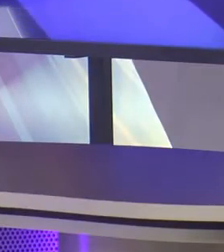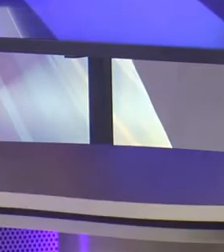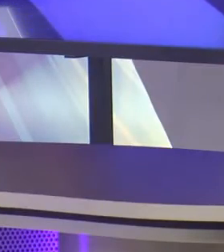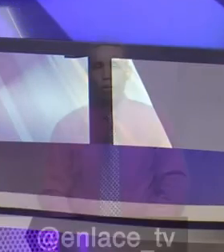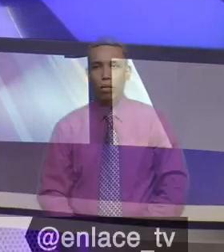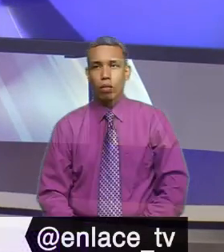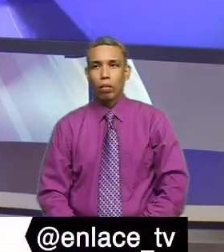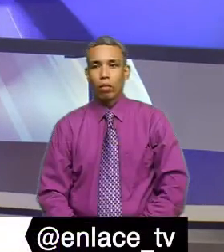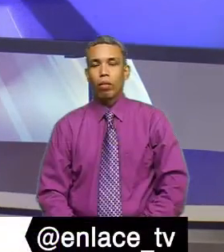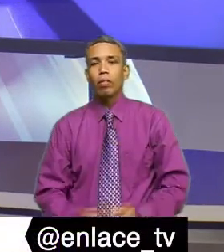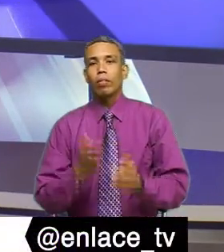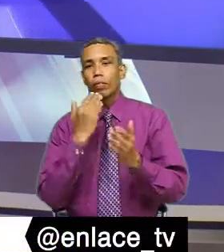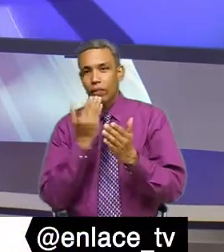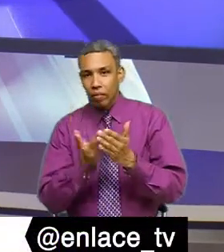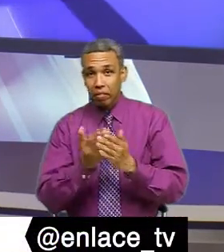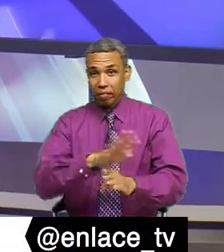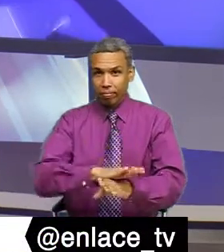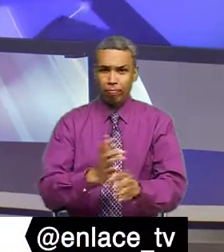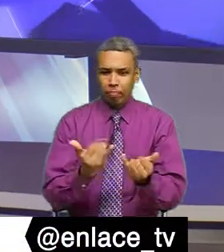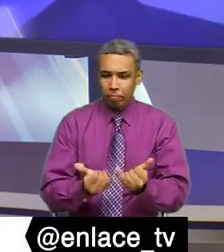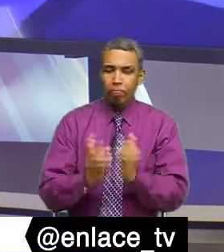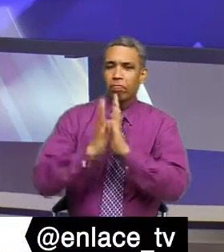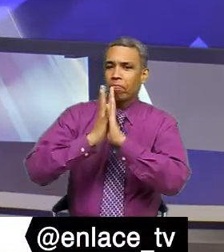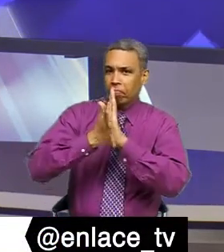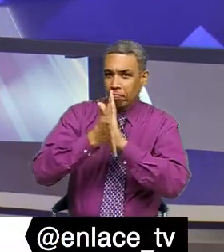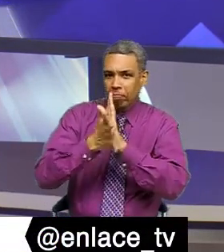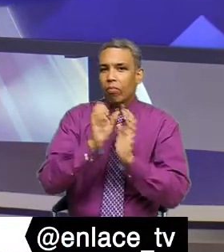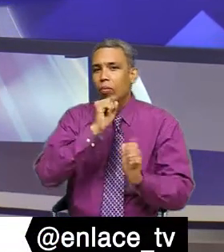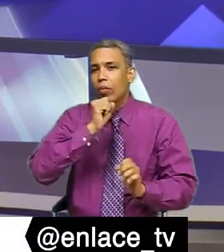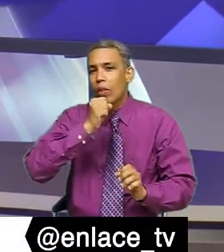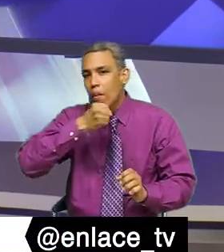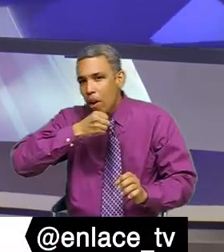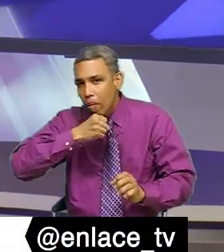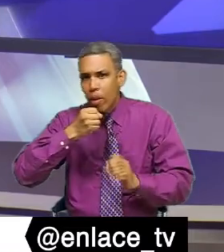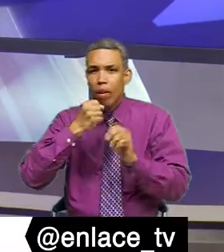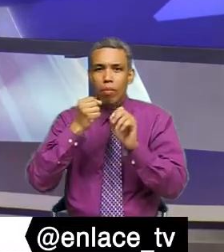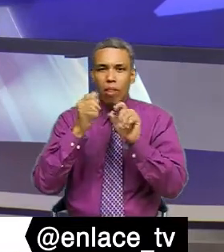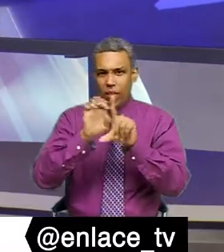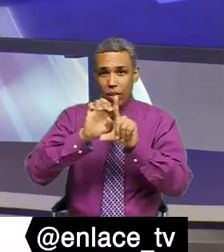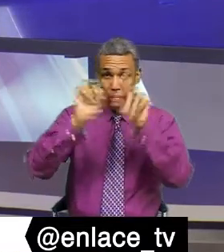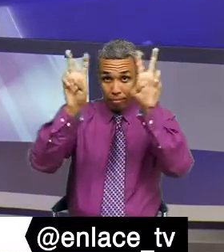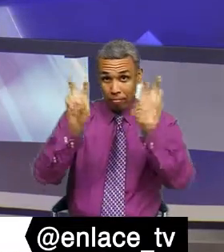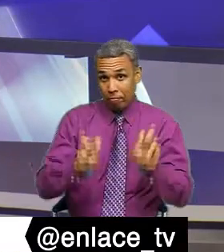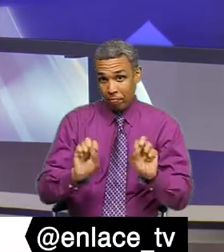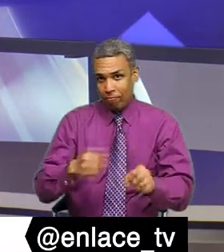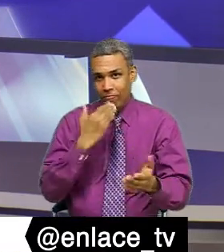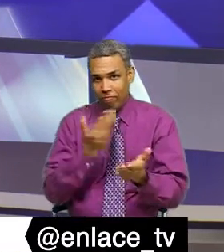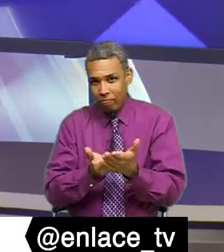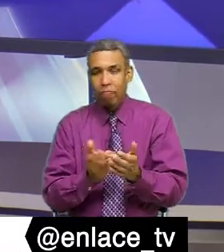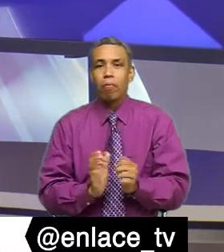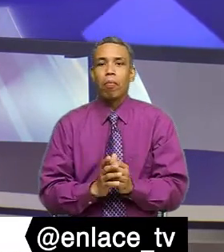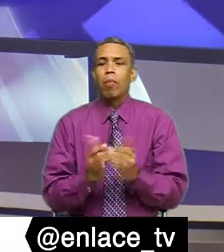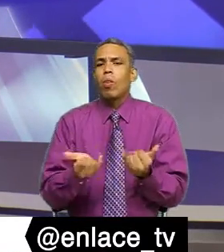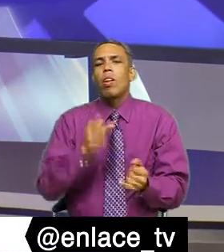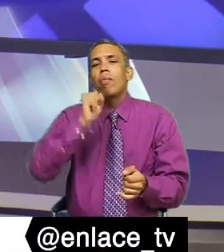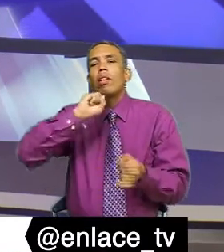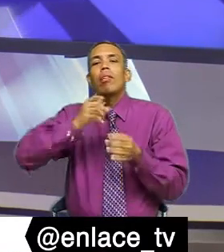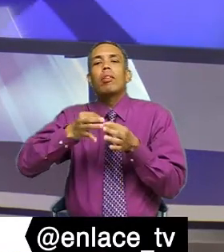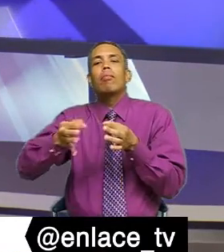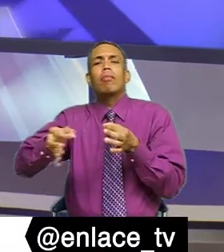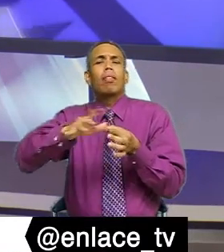Muy buenas tardes, bienvenidos, esto es Enlace Noticias, gracias por preferirnos para estar bien informados durante el fin de semana. Saludamos a nuestros televidentes en Barranca